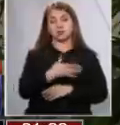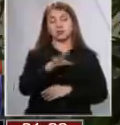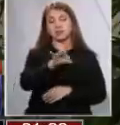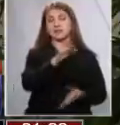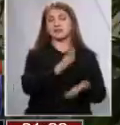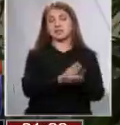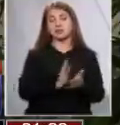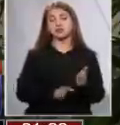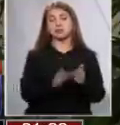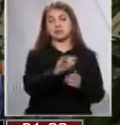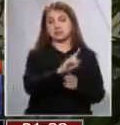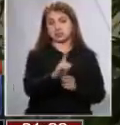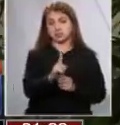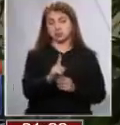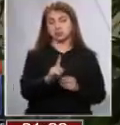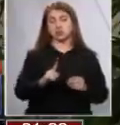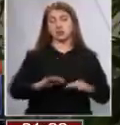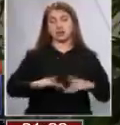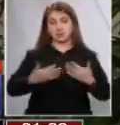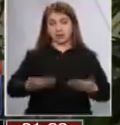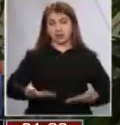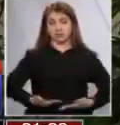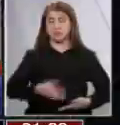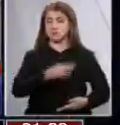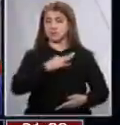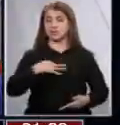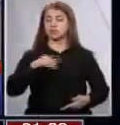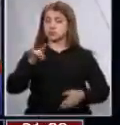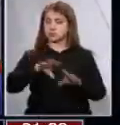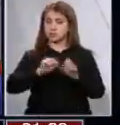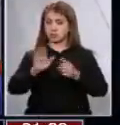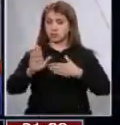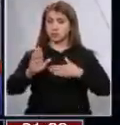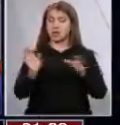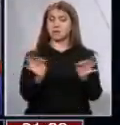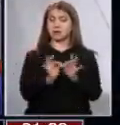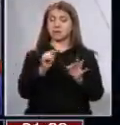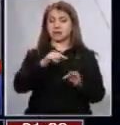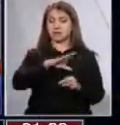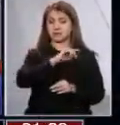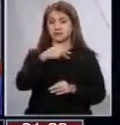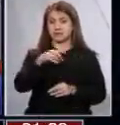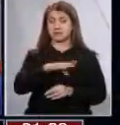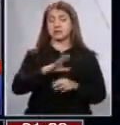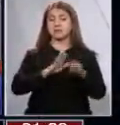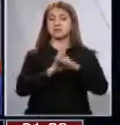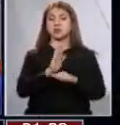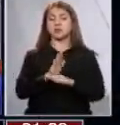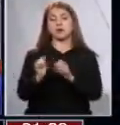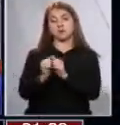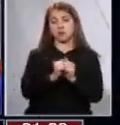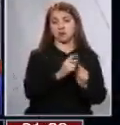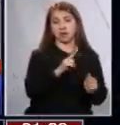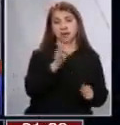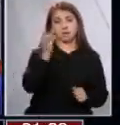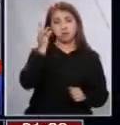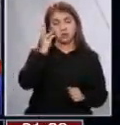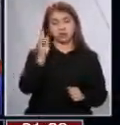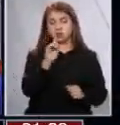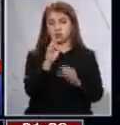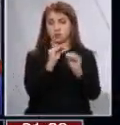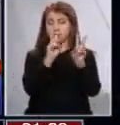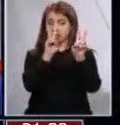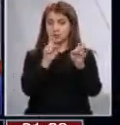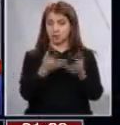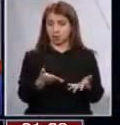la continuidad o no del embarazo. Ministra, se ha comprometido, y lo hemos explicado aquí en CNN Chile, este programa de acompañamiento a la mujer. Por eso no voy a tocar el